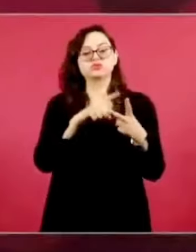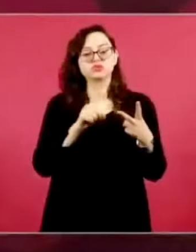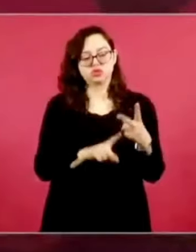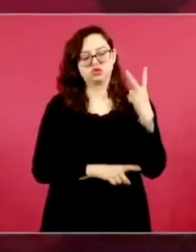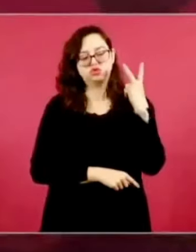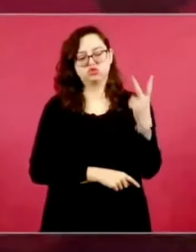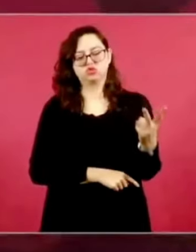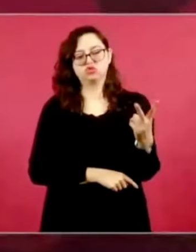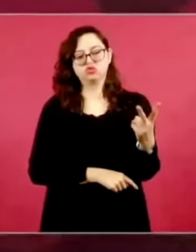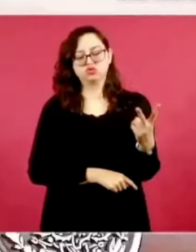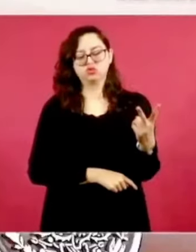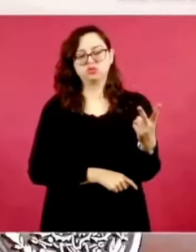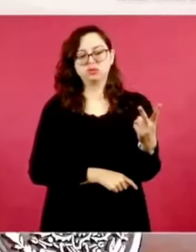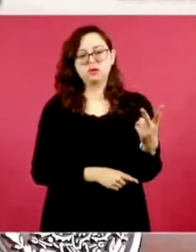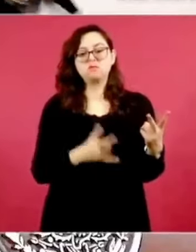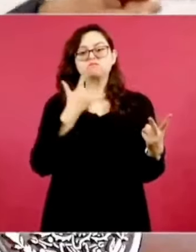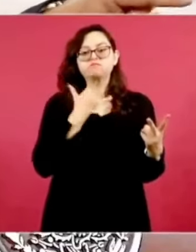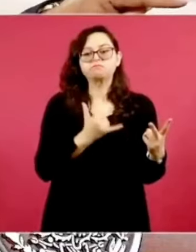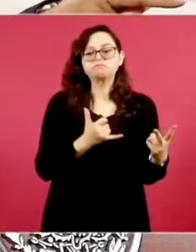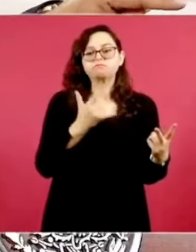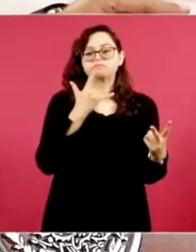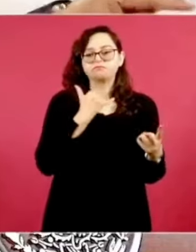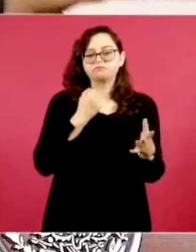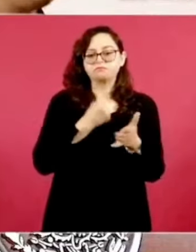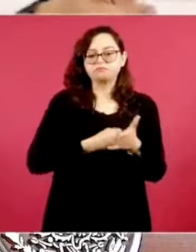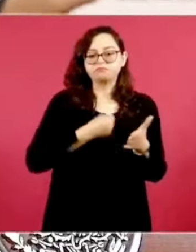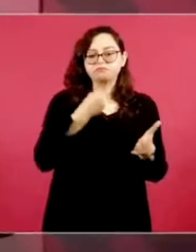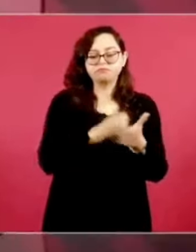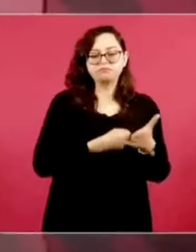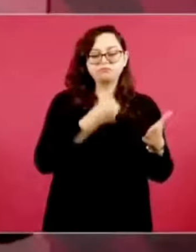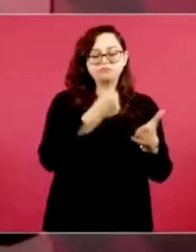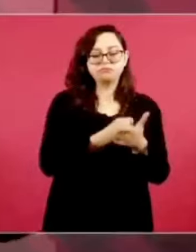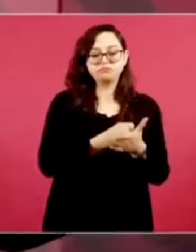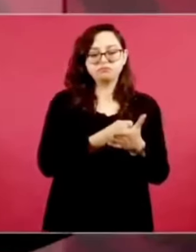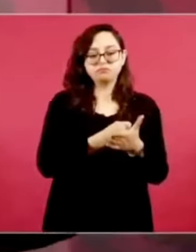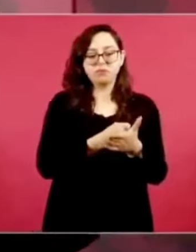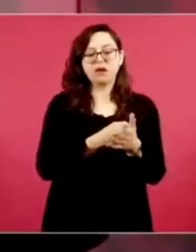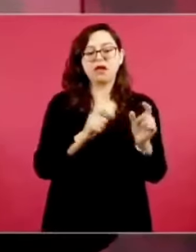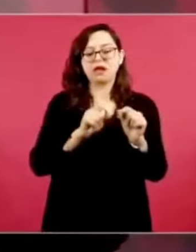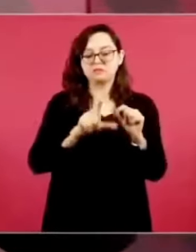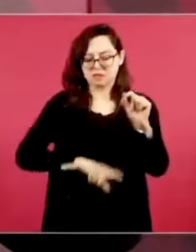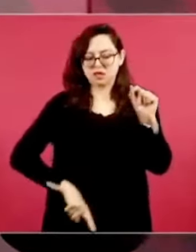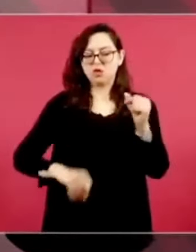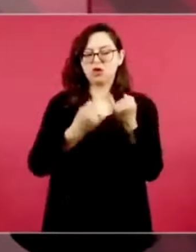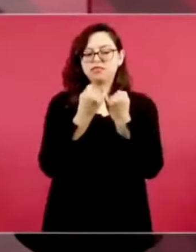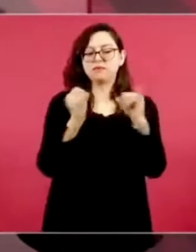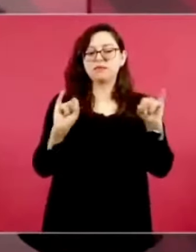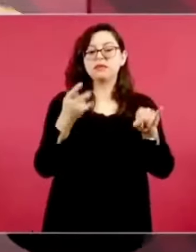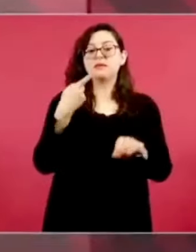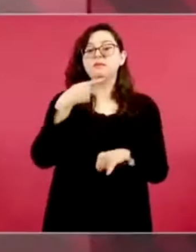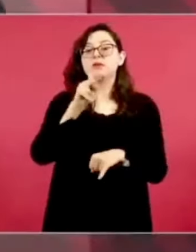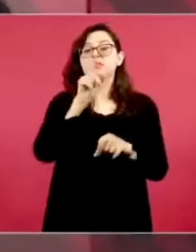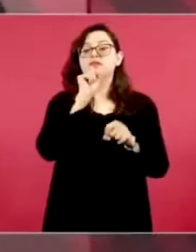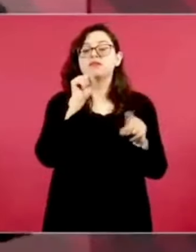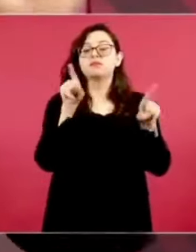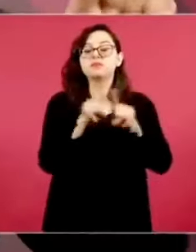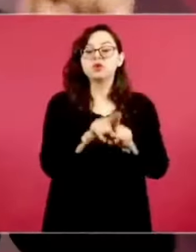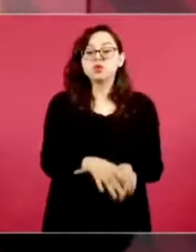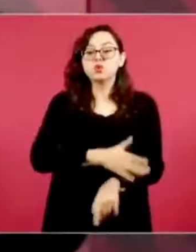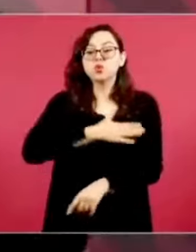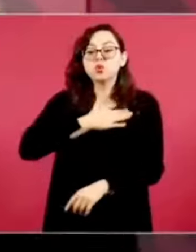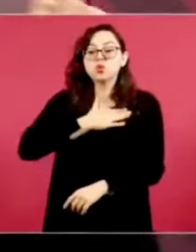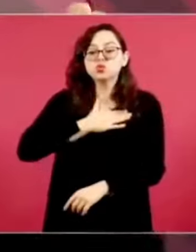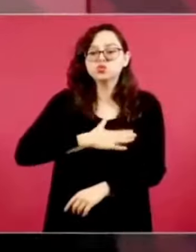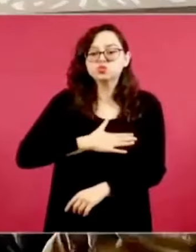dos luchan por la independencia, pero luchan también por la justicia, y eso los hace